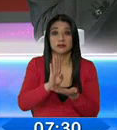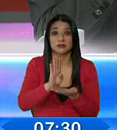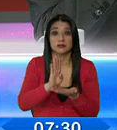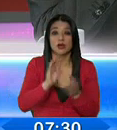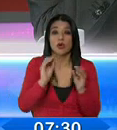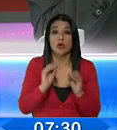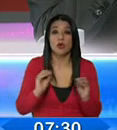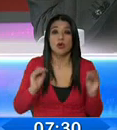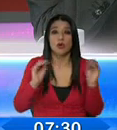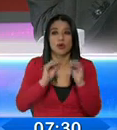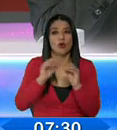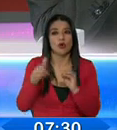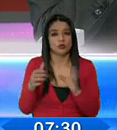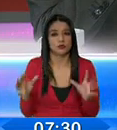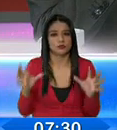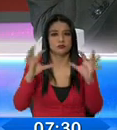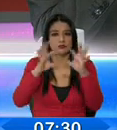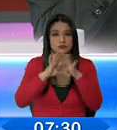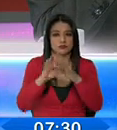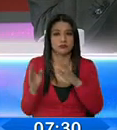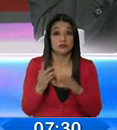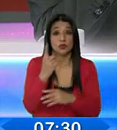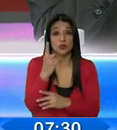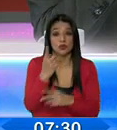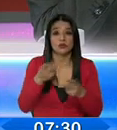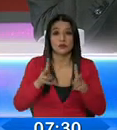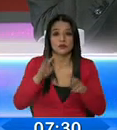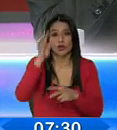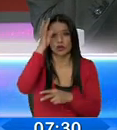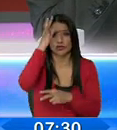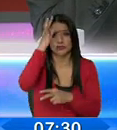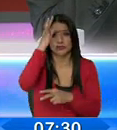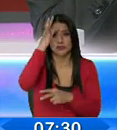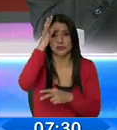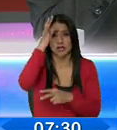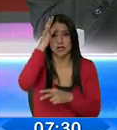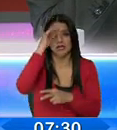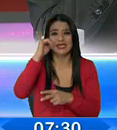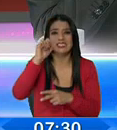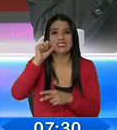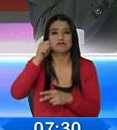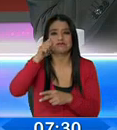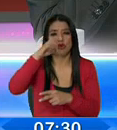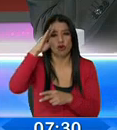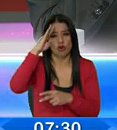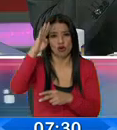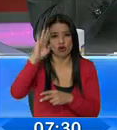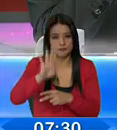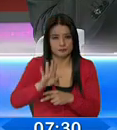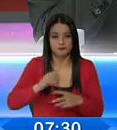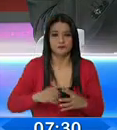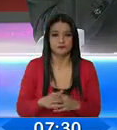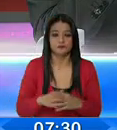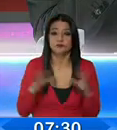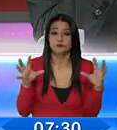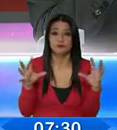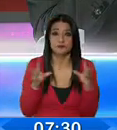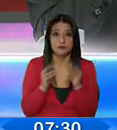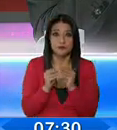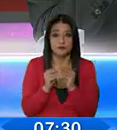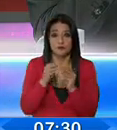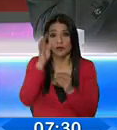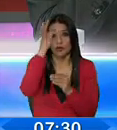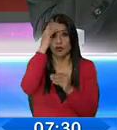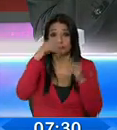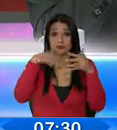dependencias adscritas, y hay uno también en el hospital de la ISPOL. Es decir, el conjunto de la red hospitalaria